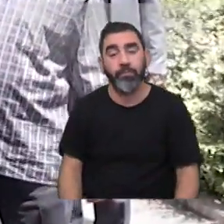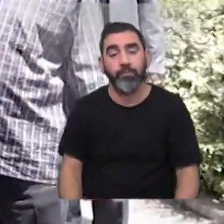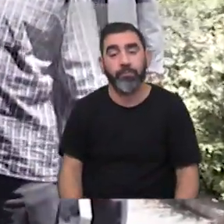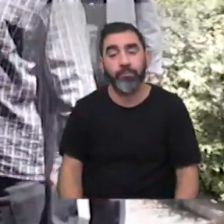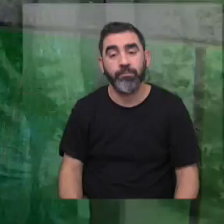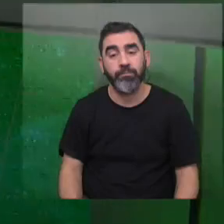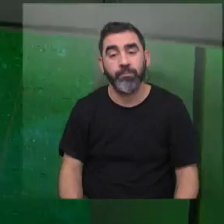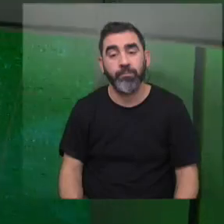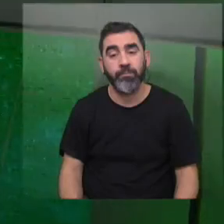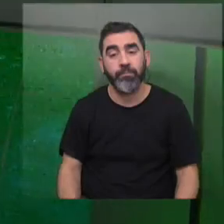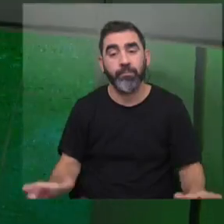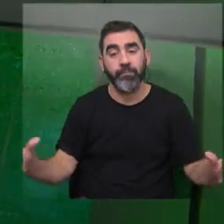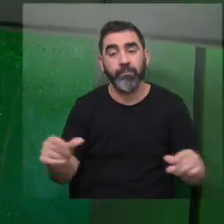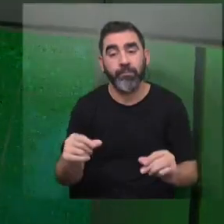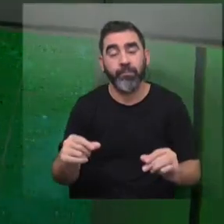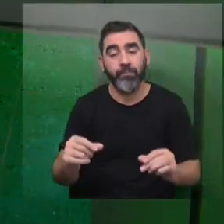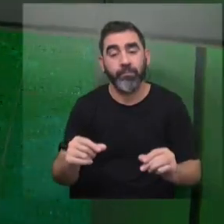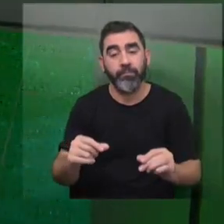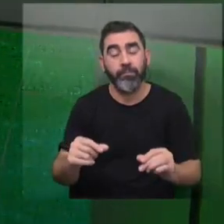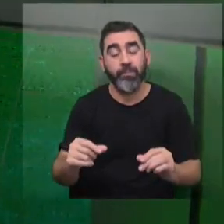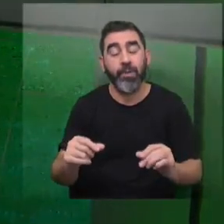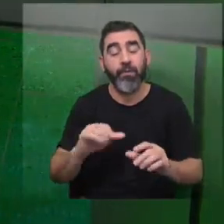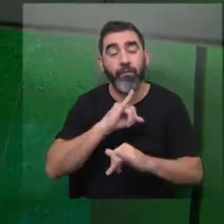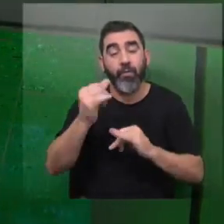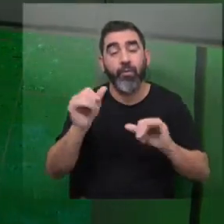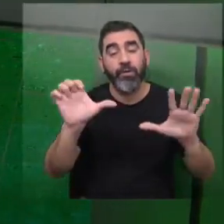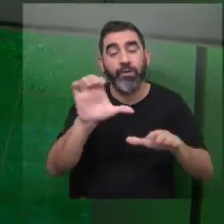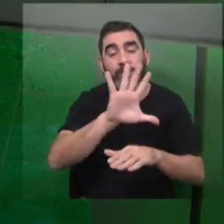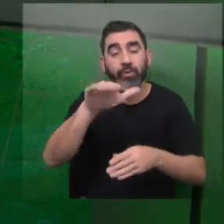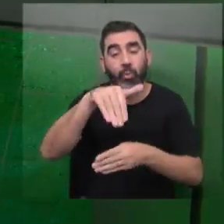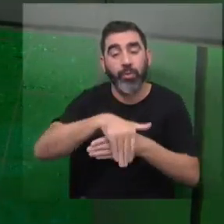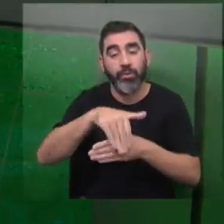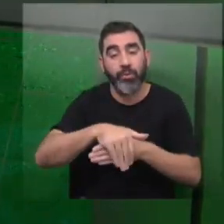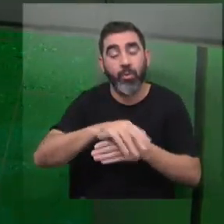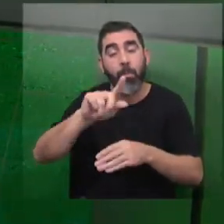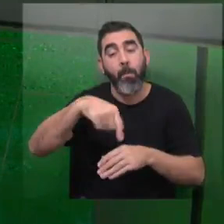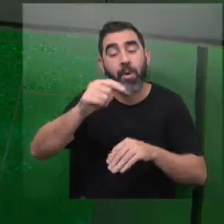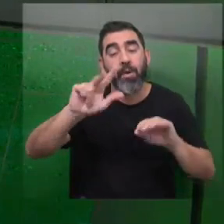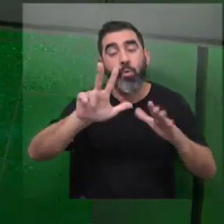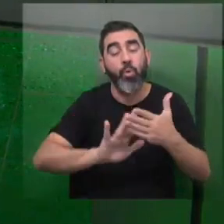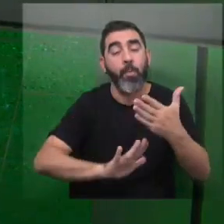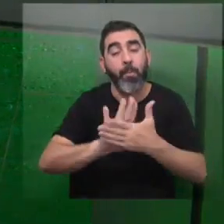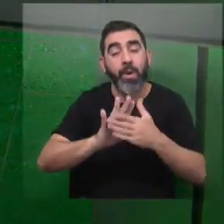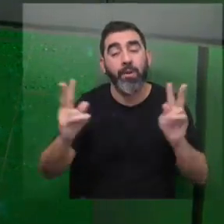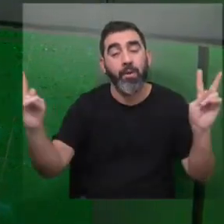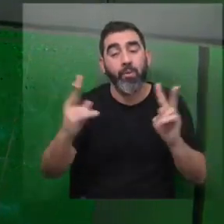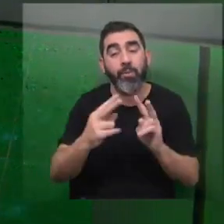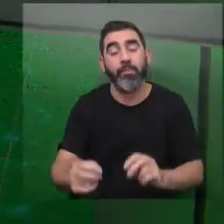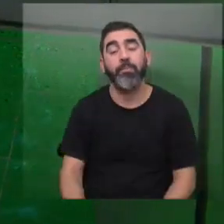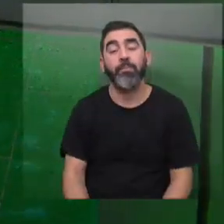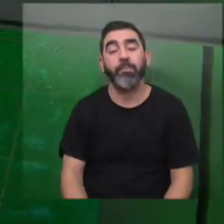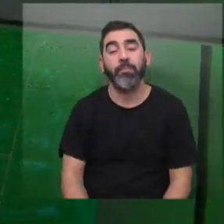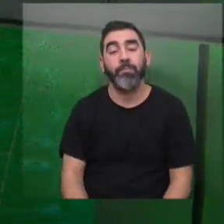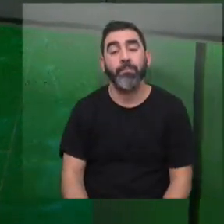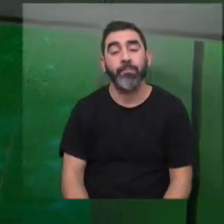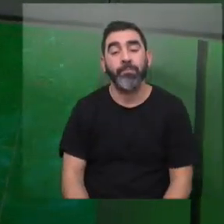octubre hasta aquí llegamos nos vamos volvemos a las 1855 en la edición central de MB de noticias o mañana a las 8 que pasen